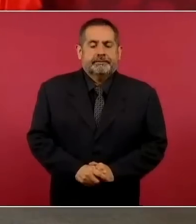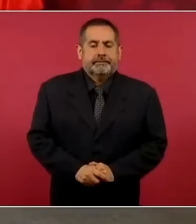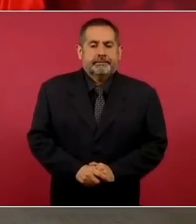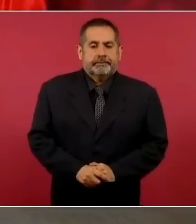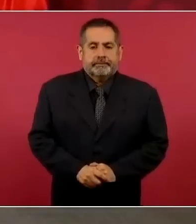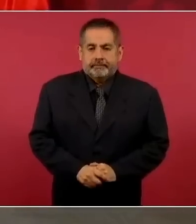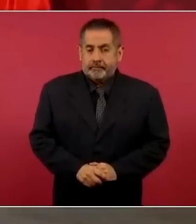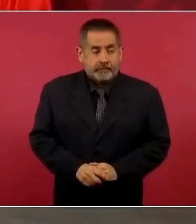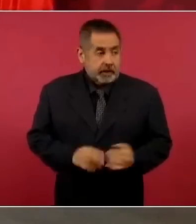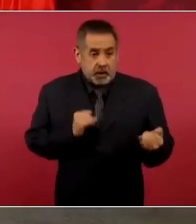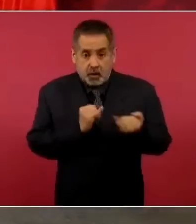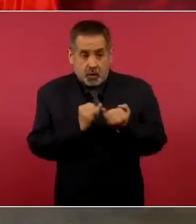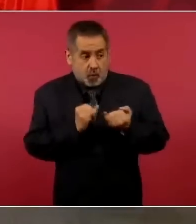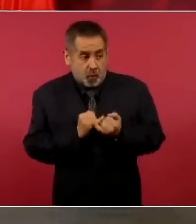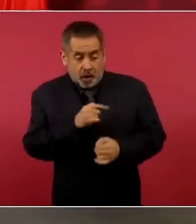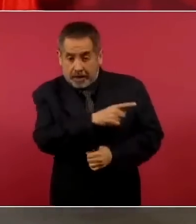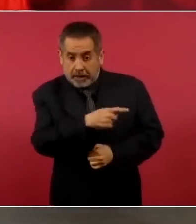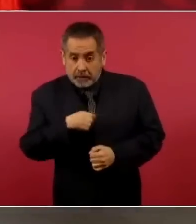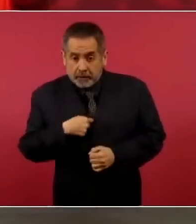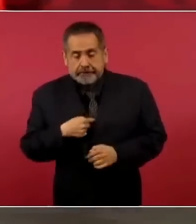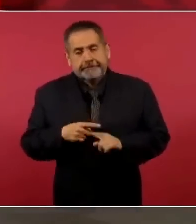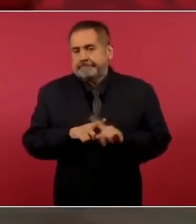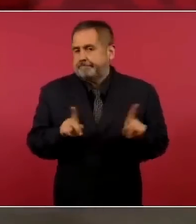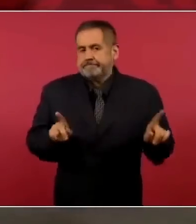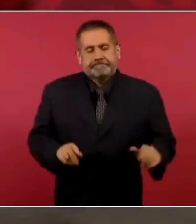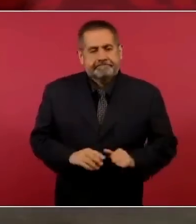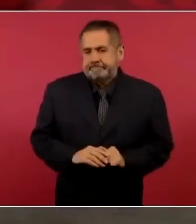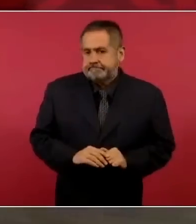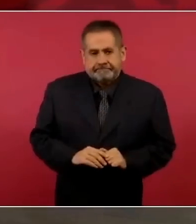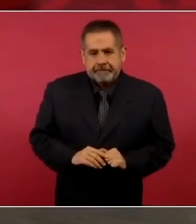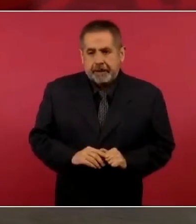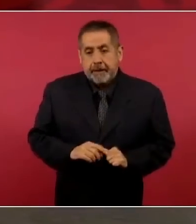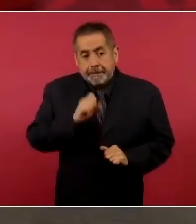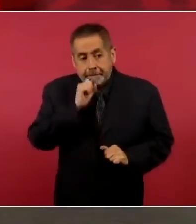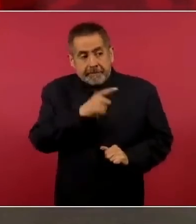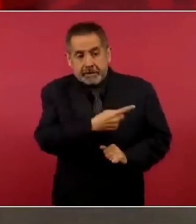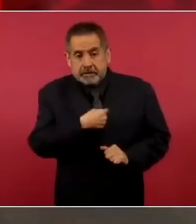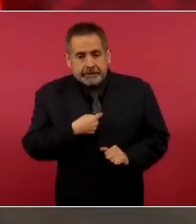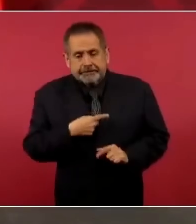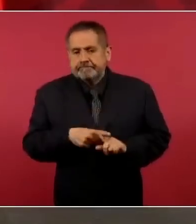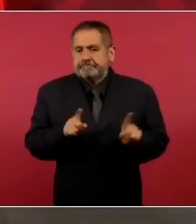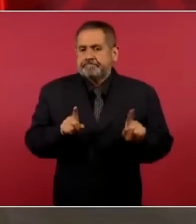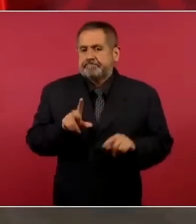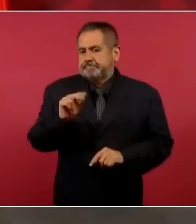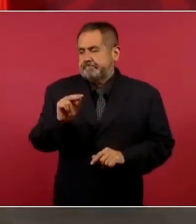No somos iguales, no somos lo mismo.